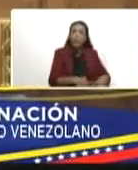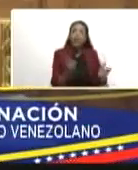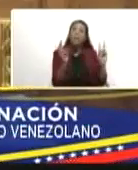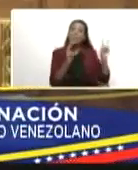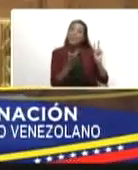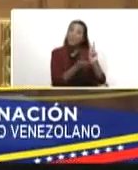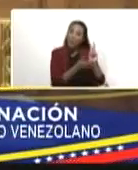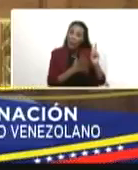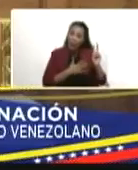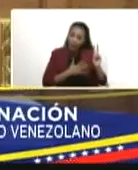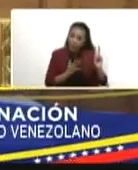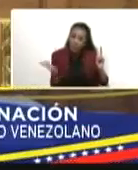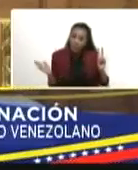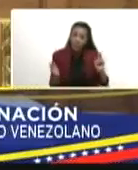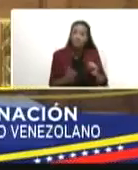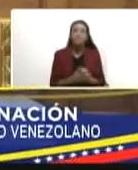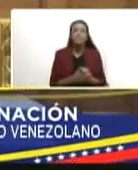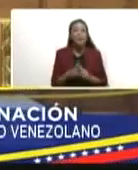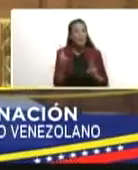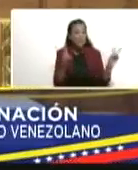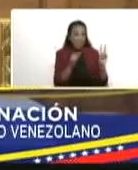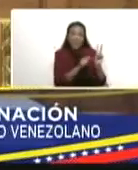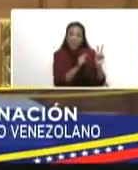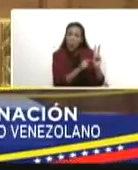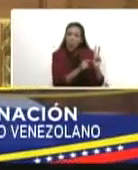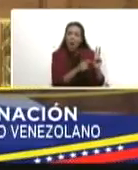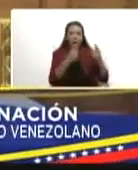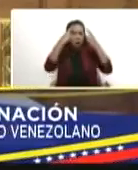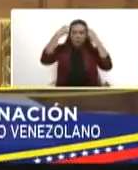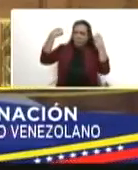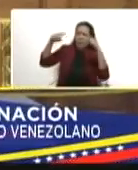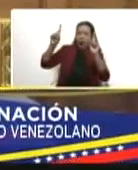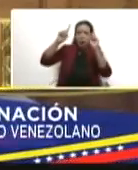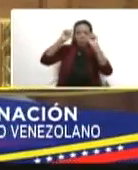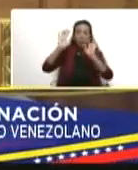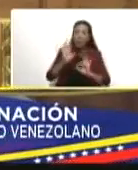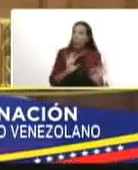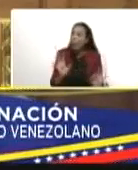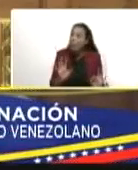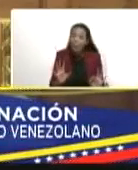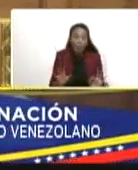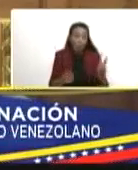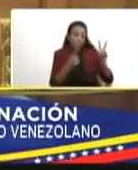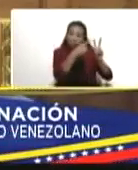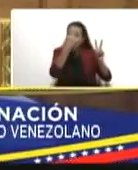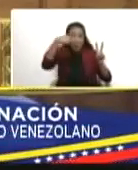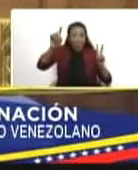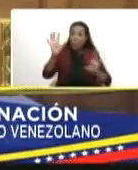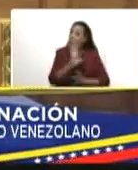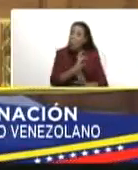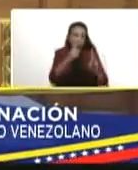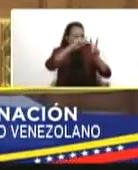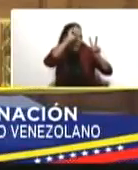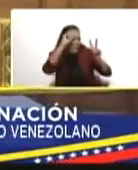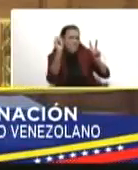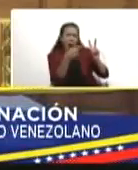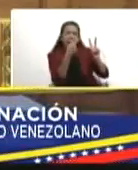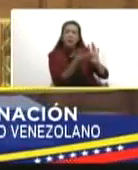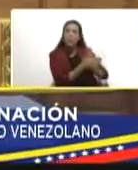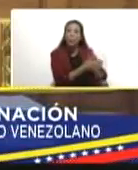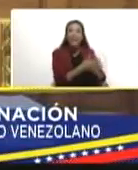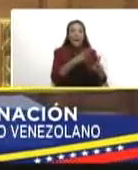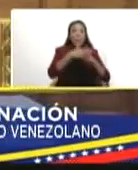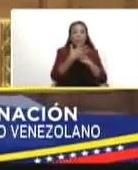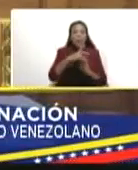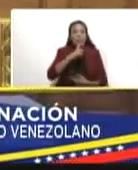a Venezuela Venezuela no está sola no ha estado sola jamás en momento de